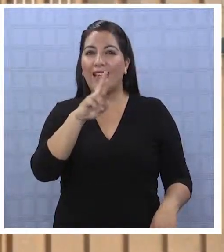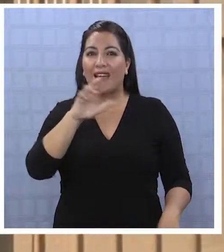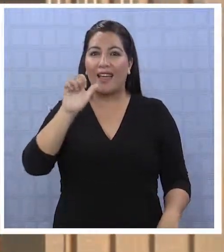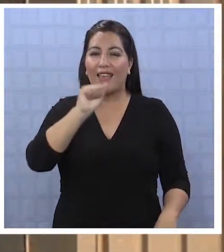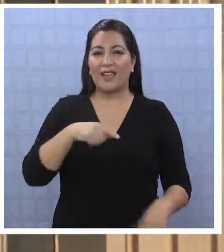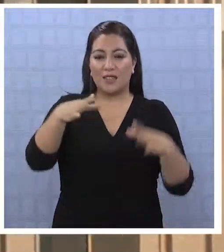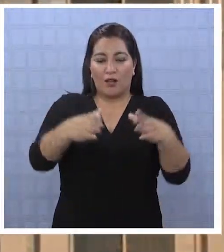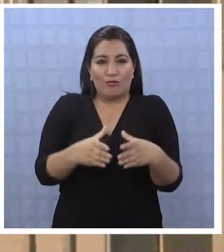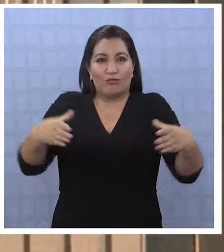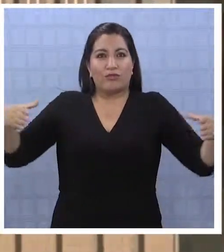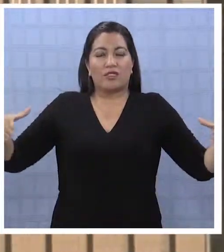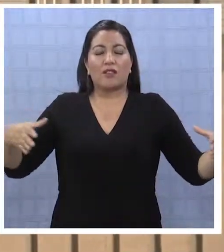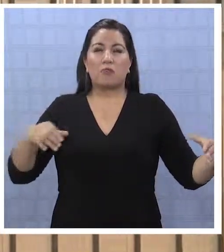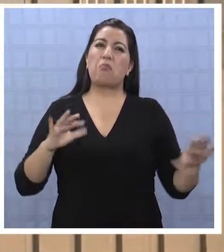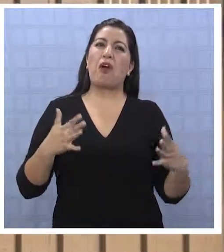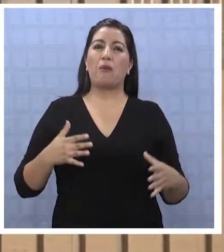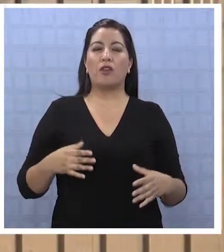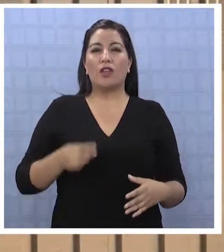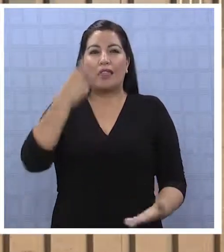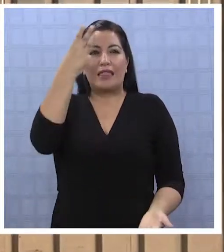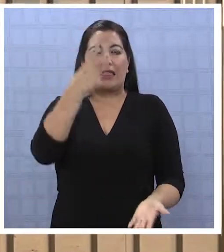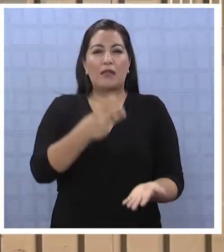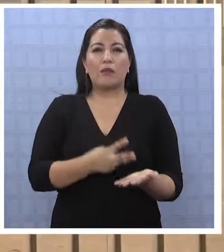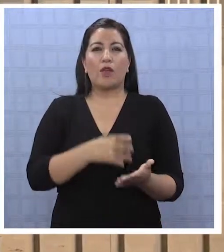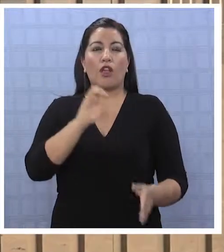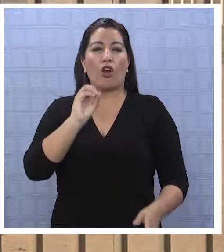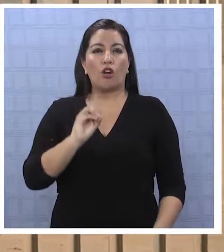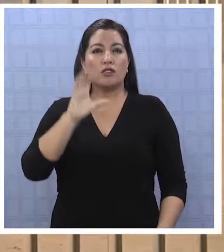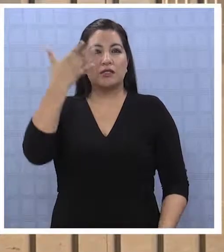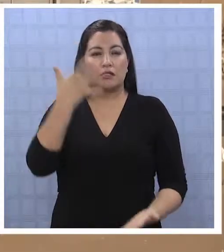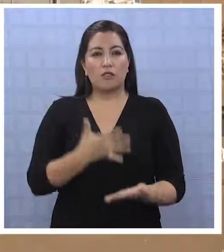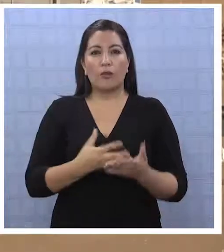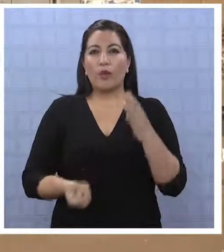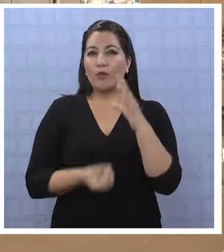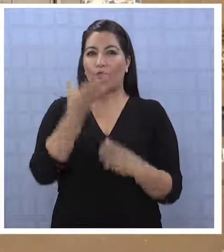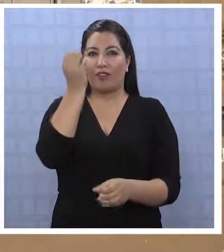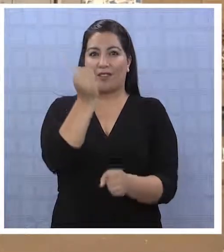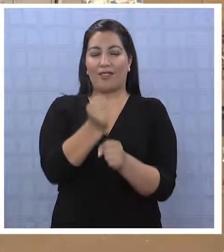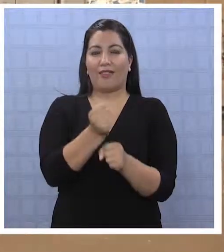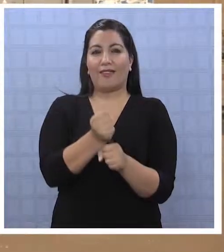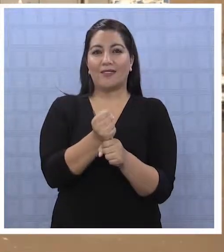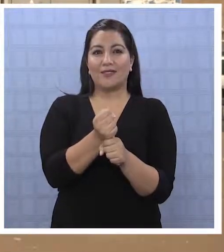y que debería generar entre 3000 y 5000 nuevos empleos